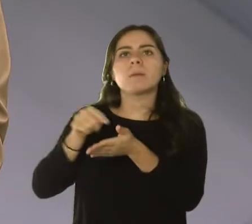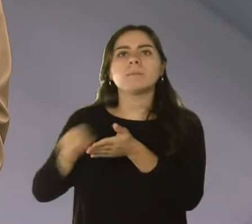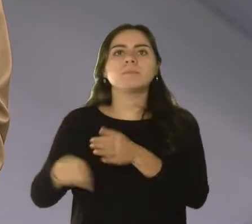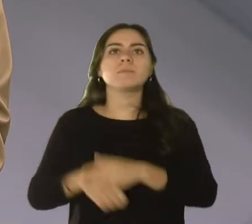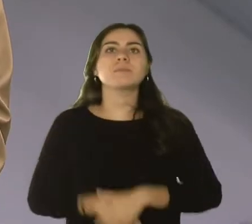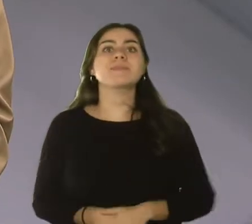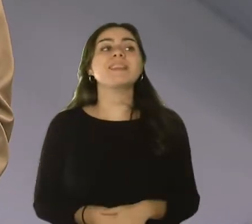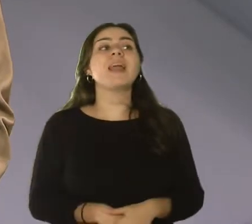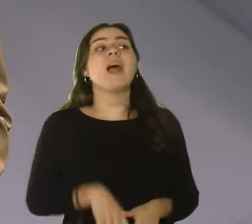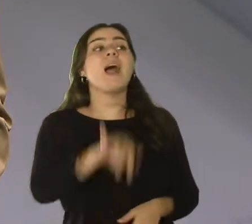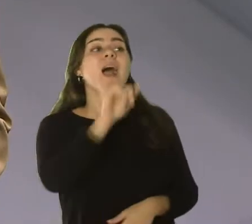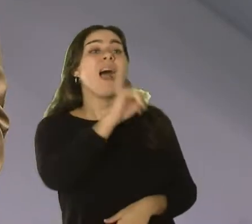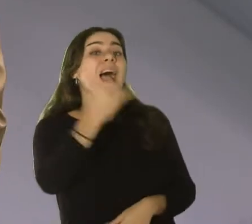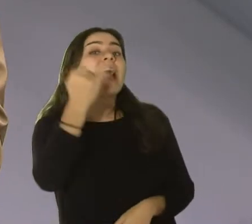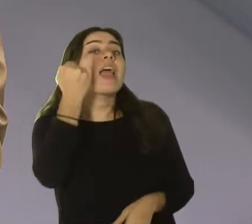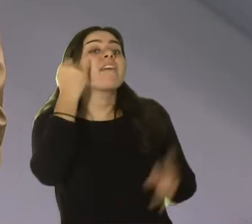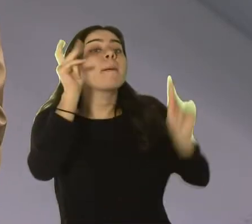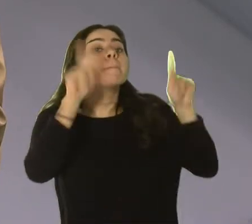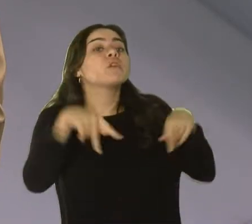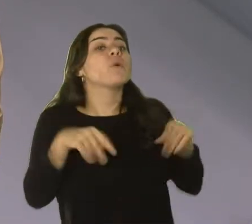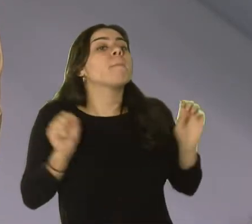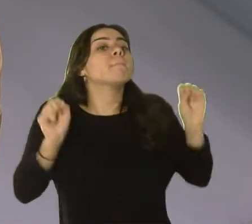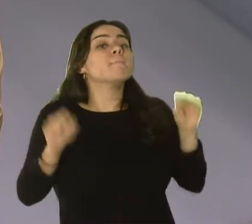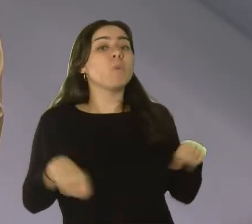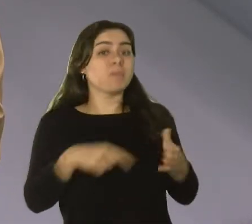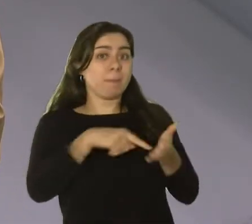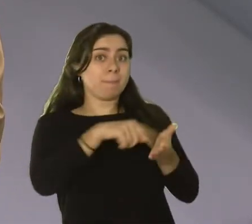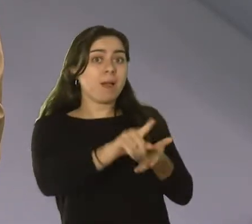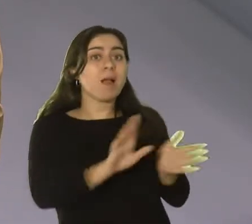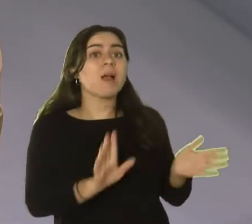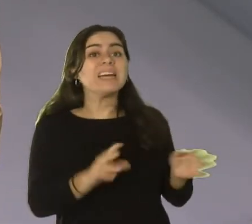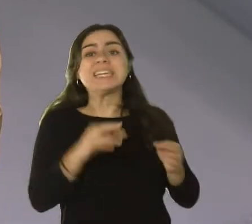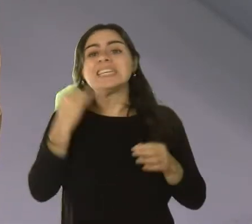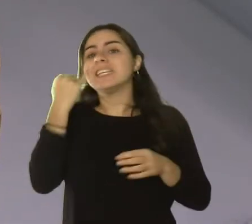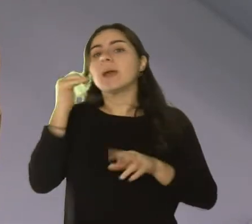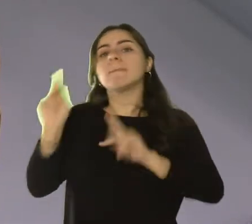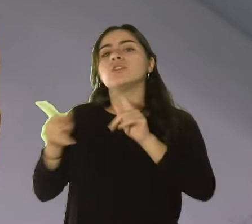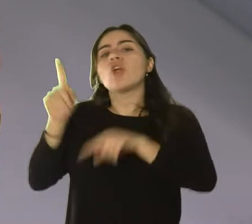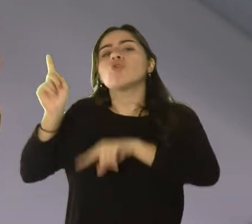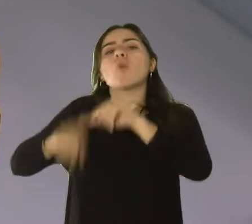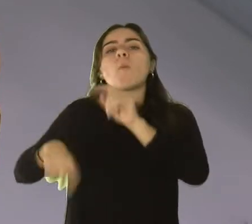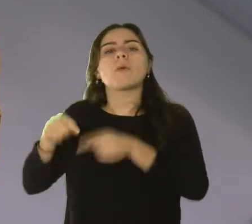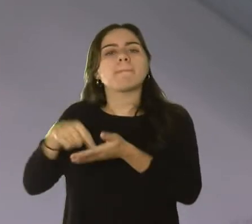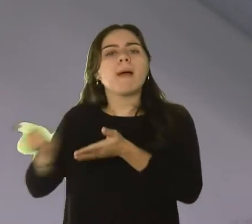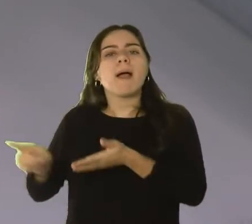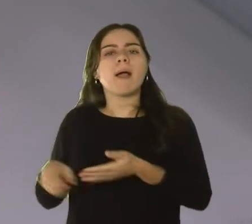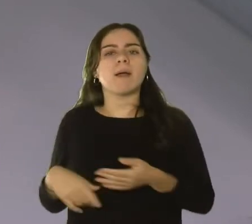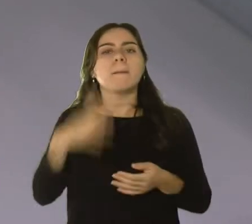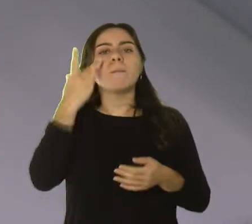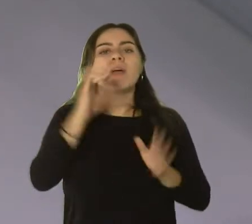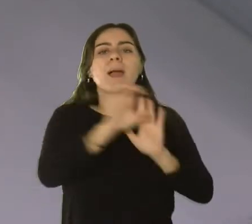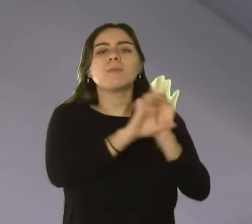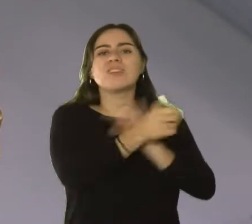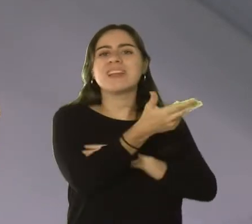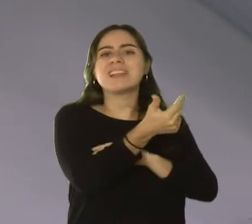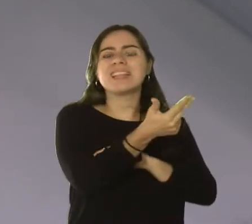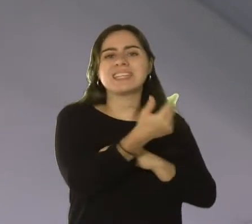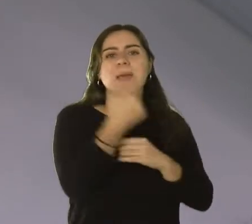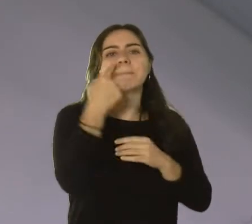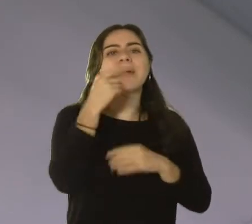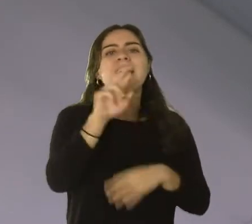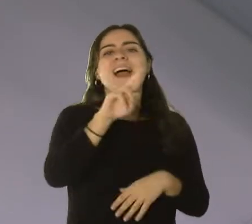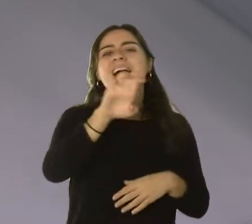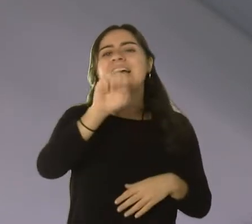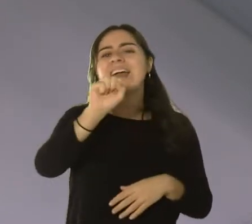pueden pagar y los que no tienen el pecunio para pagar, o sea, que no se puedan acoger al capítulo 13, que es de reestructuración, sí, que tendrían que irse a un